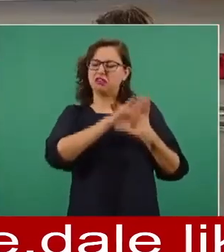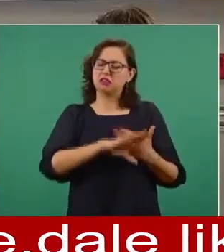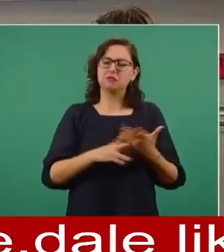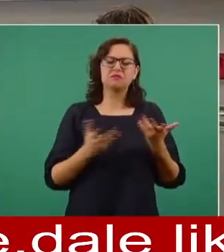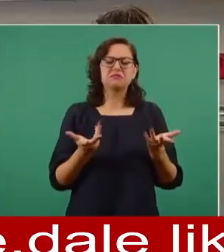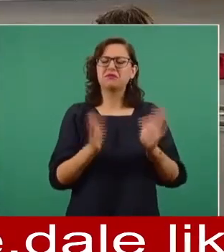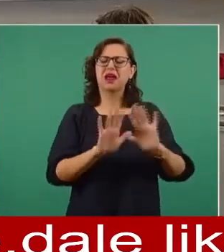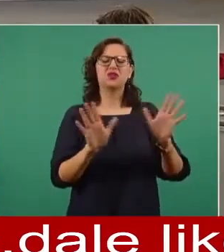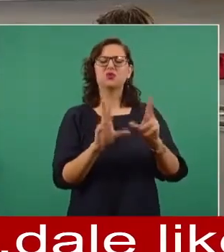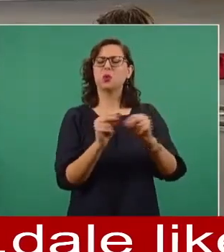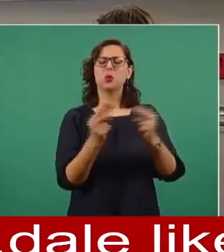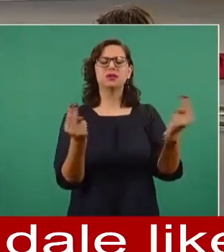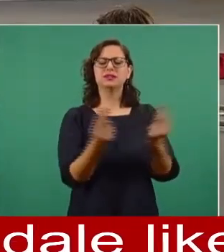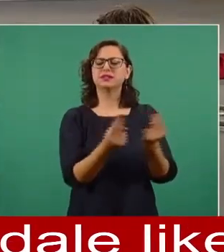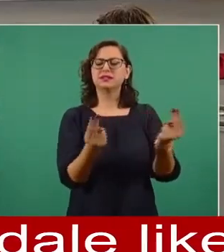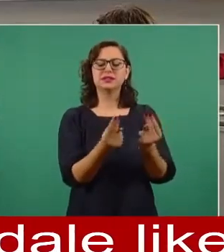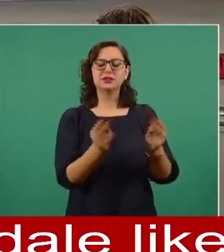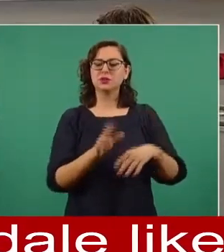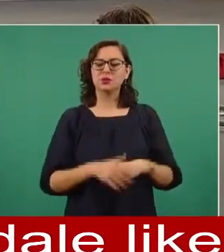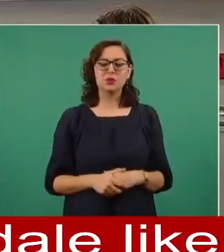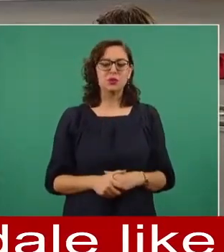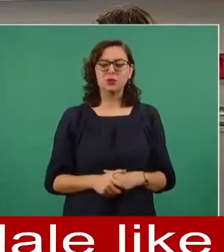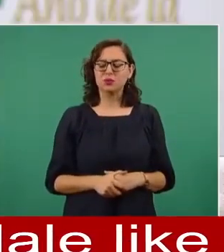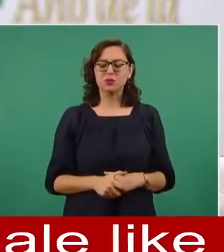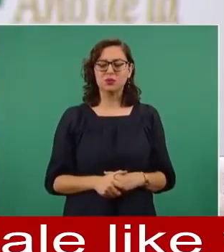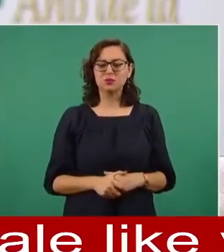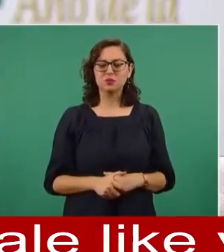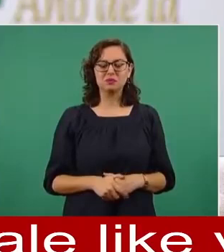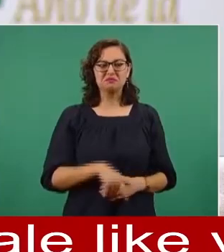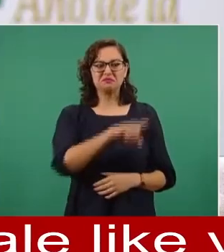este nos